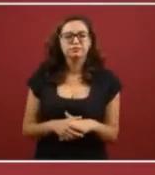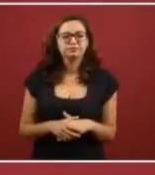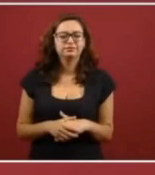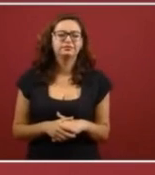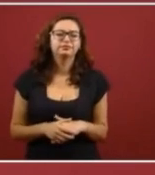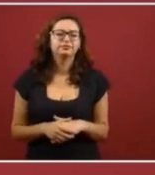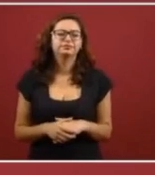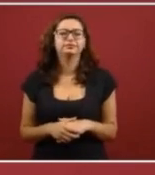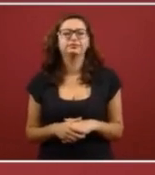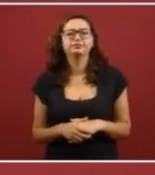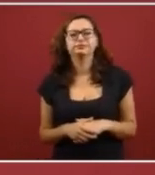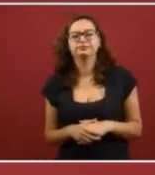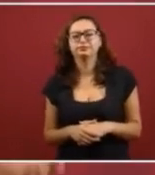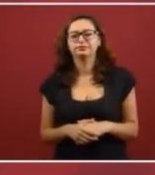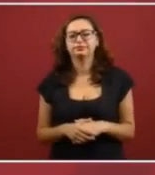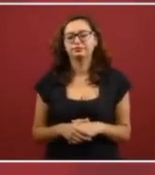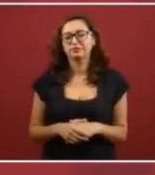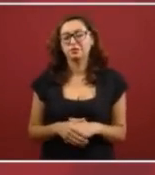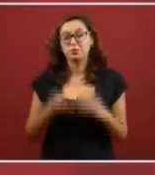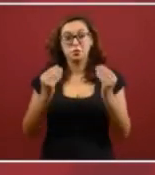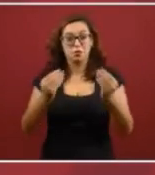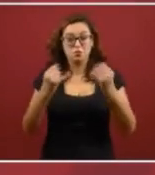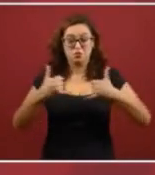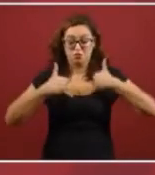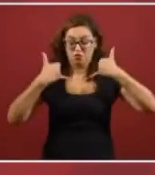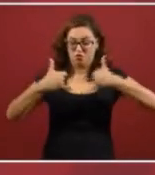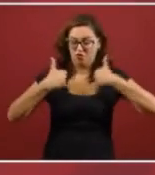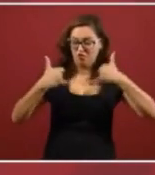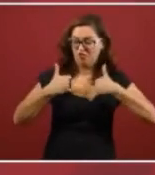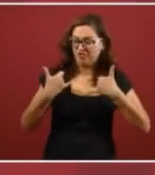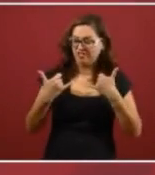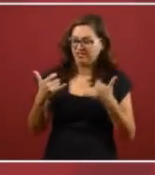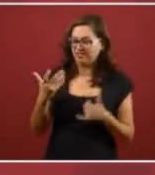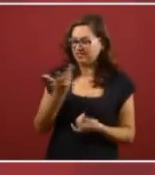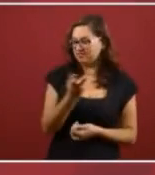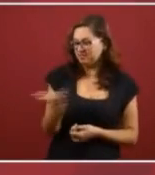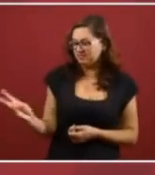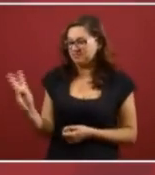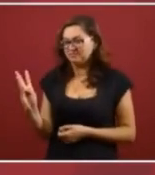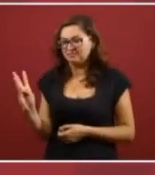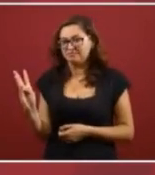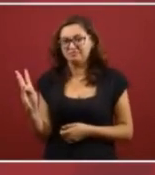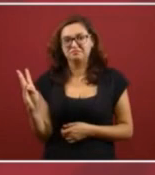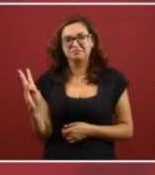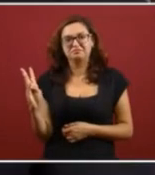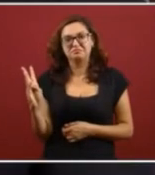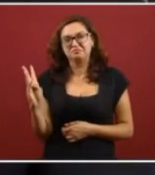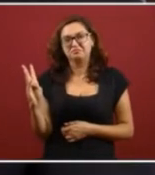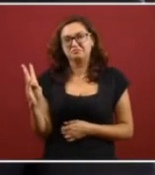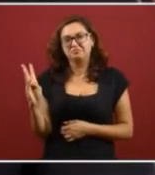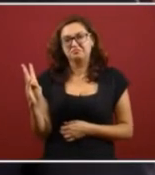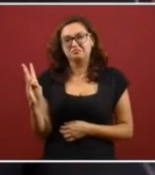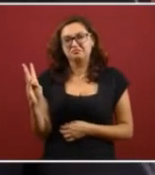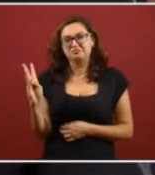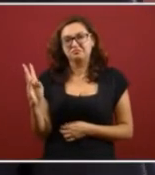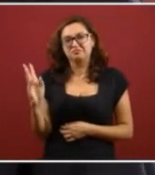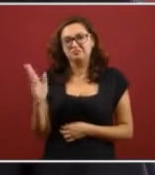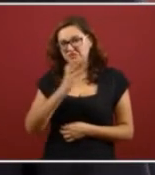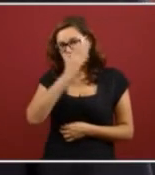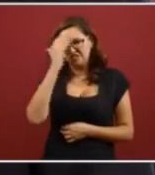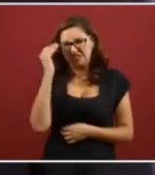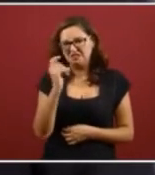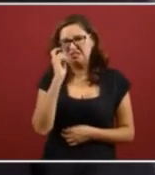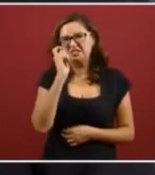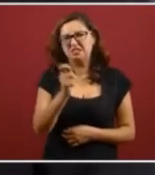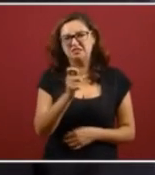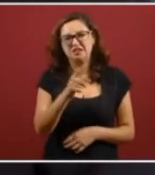people pueden saber sobre they don't lo know que significó, regarding the meaning of what it meant el gobierno Salinas.